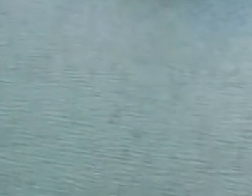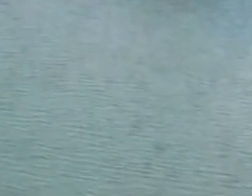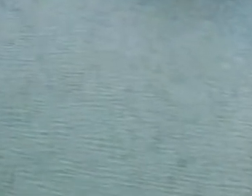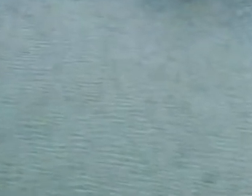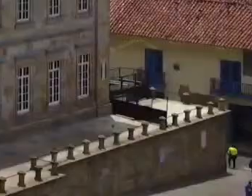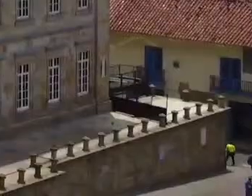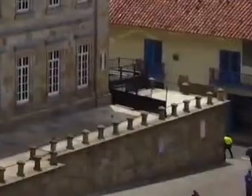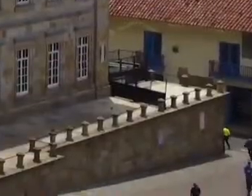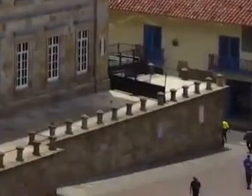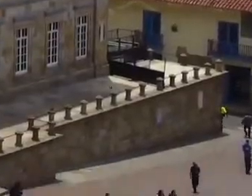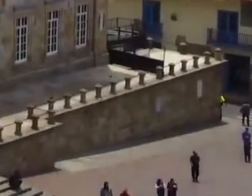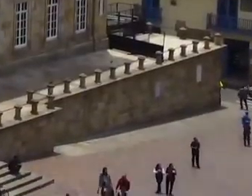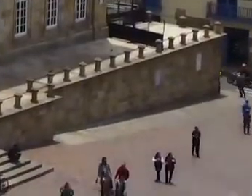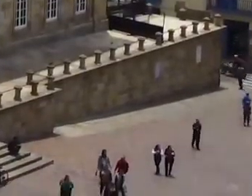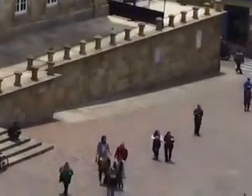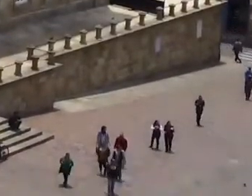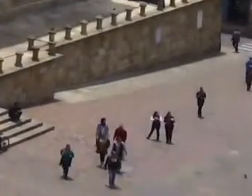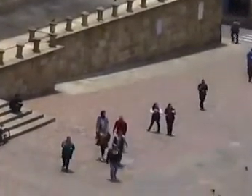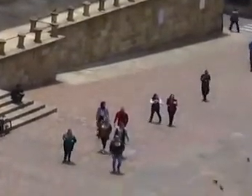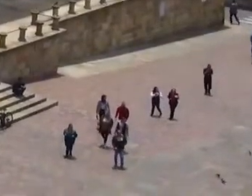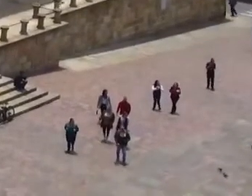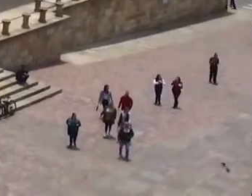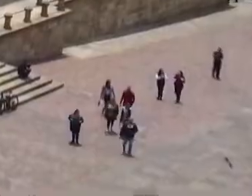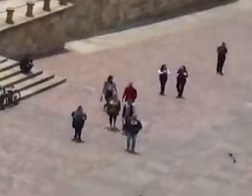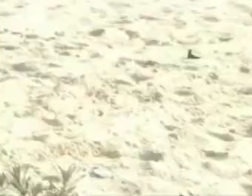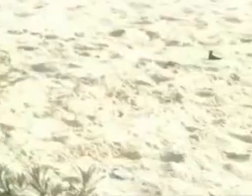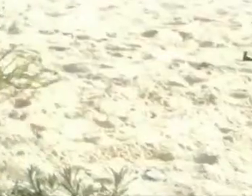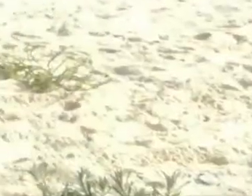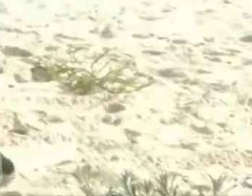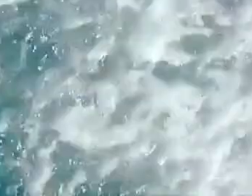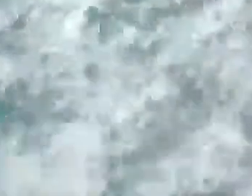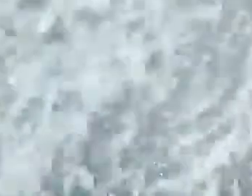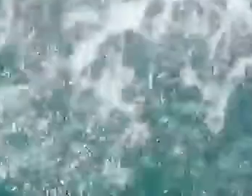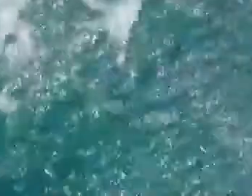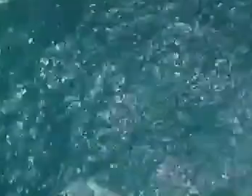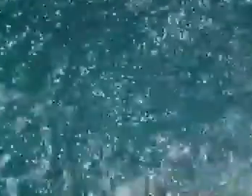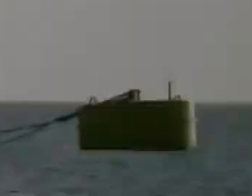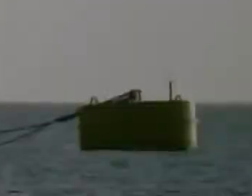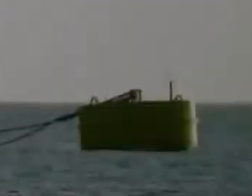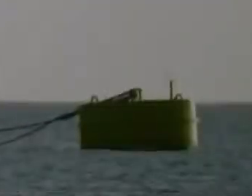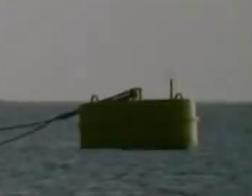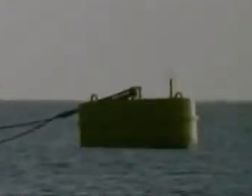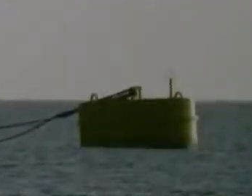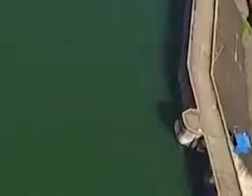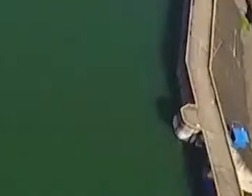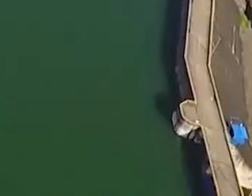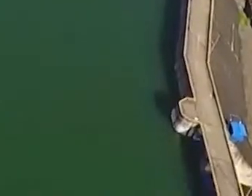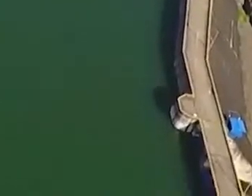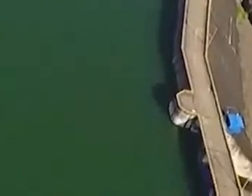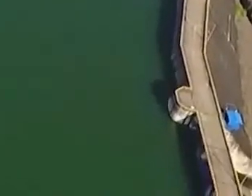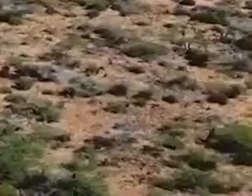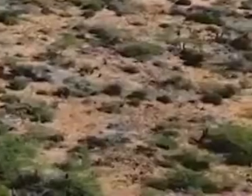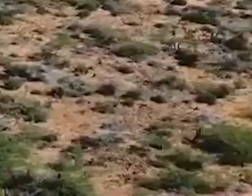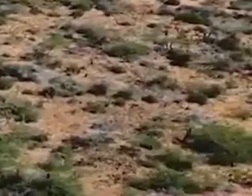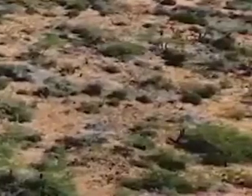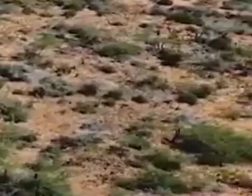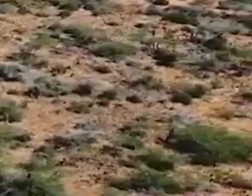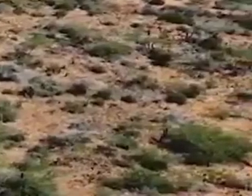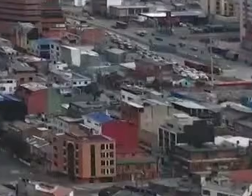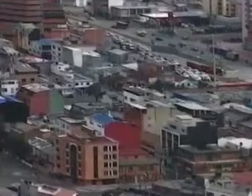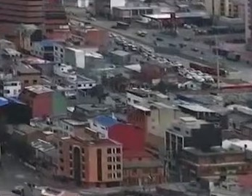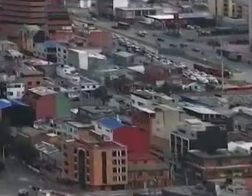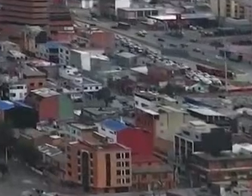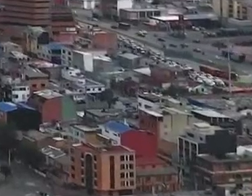del Cambio, esta reunión visionaria posicionará a nuestro país como líder en ciencia, tecnología e innovación.